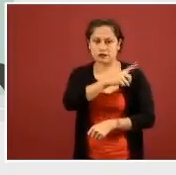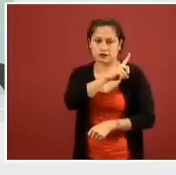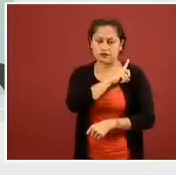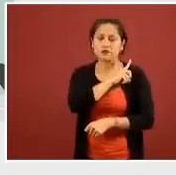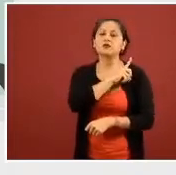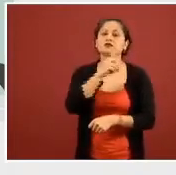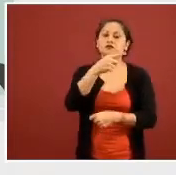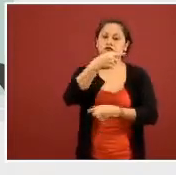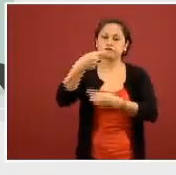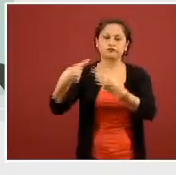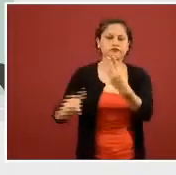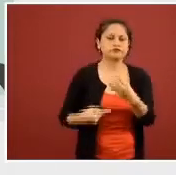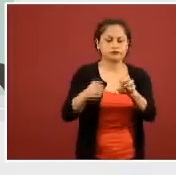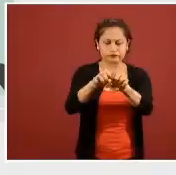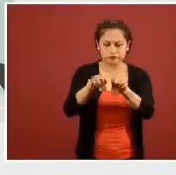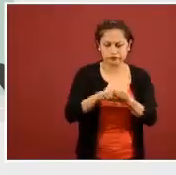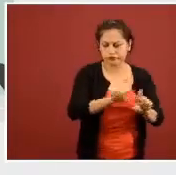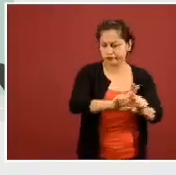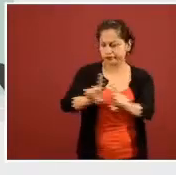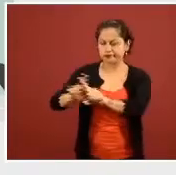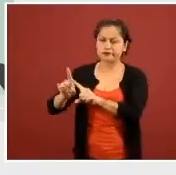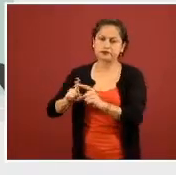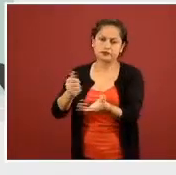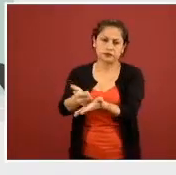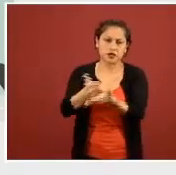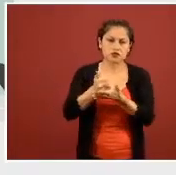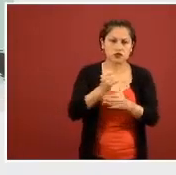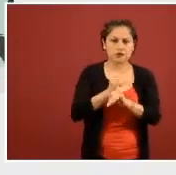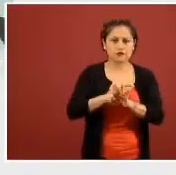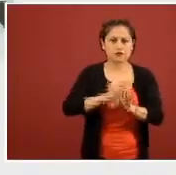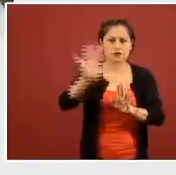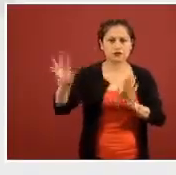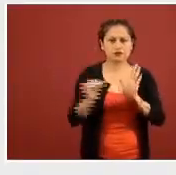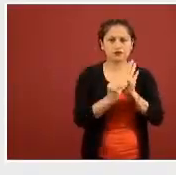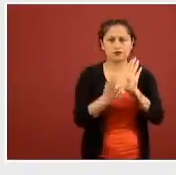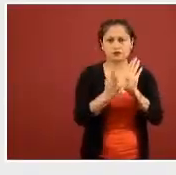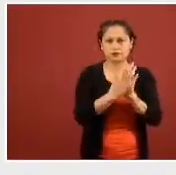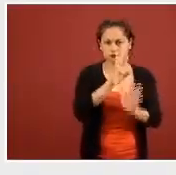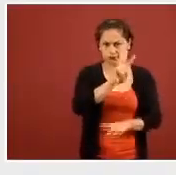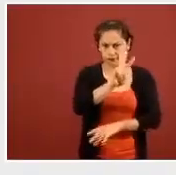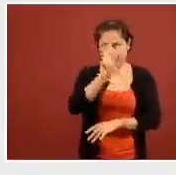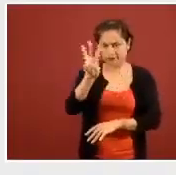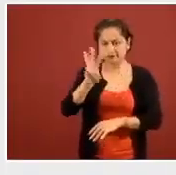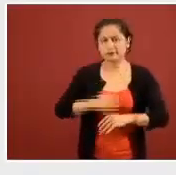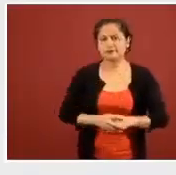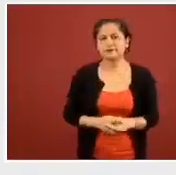desarrollado esta página. Más para bajito, por favor. Al final